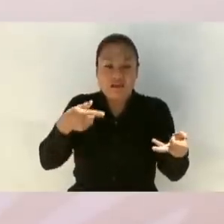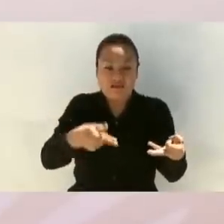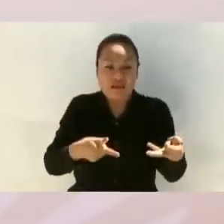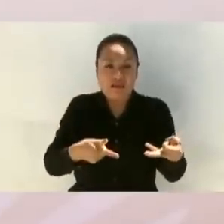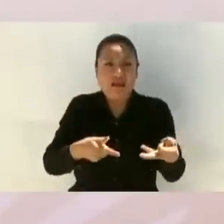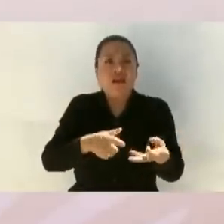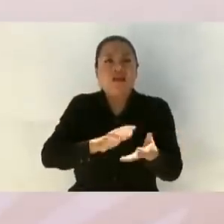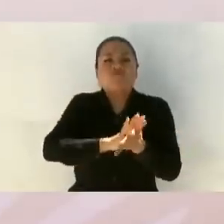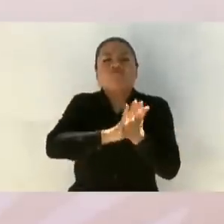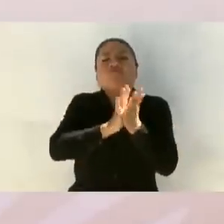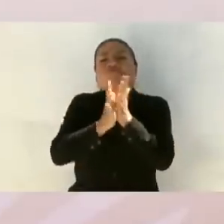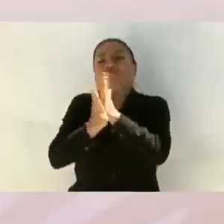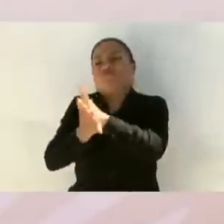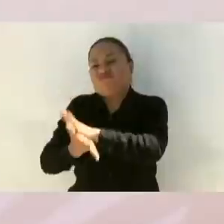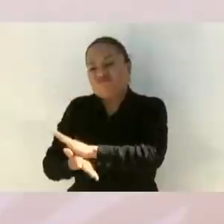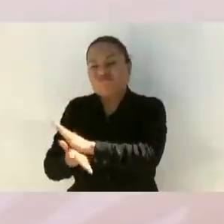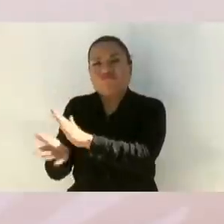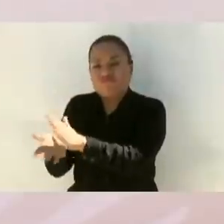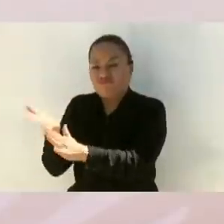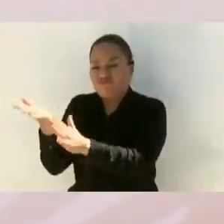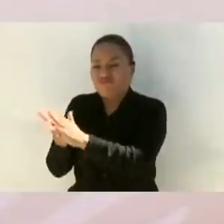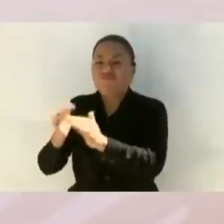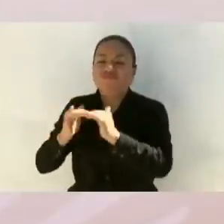caminos de concreto.